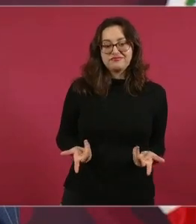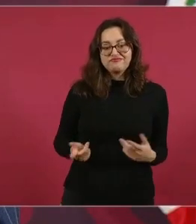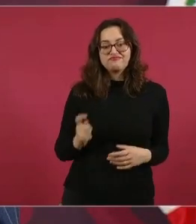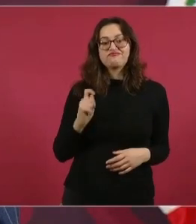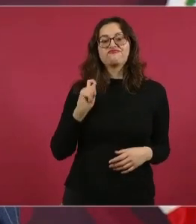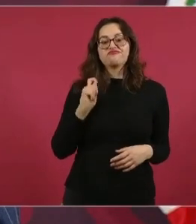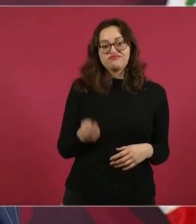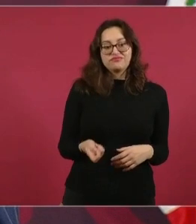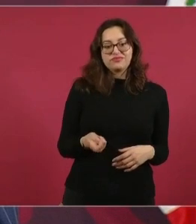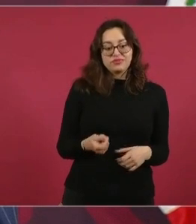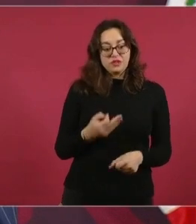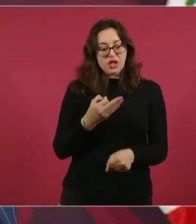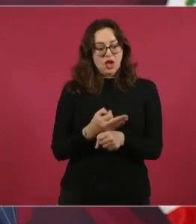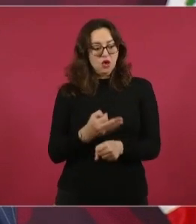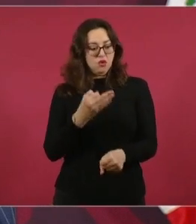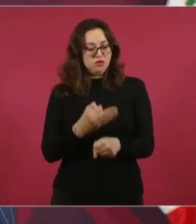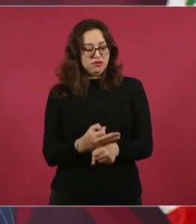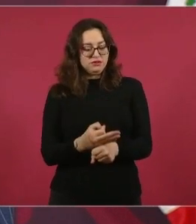de